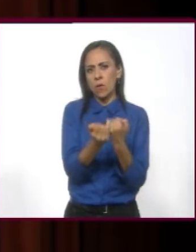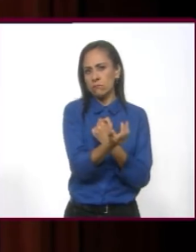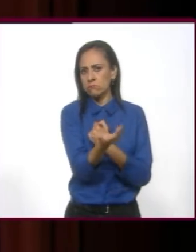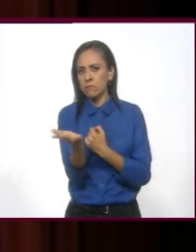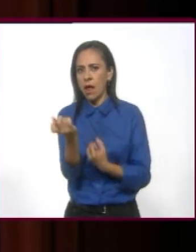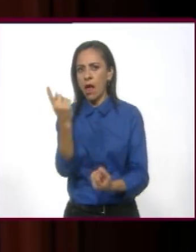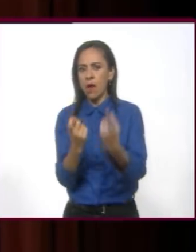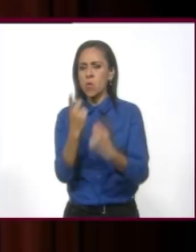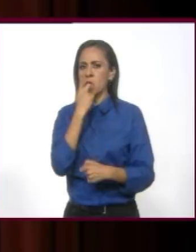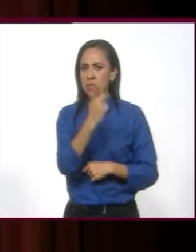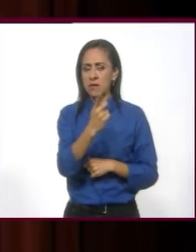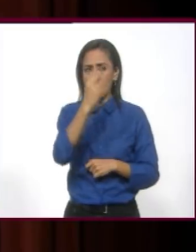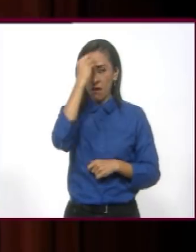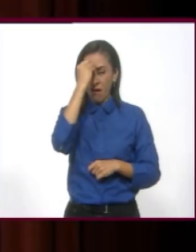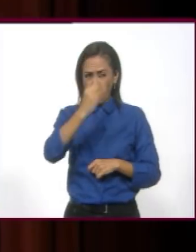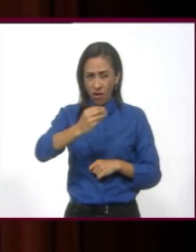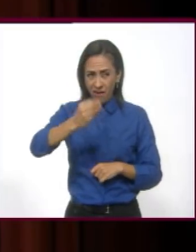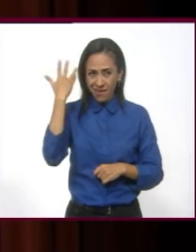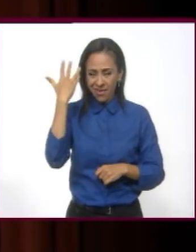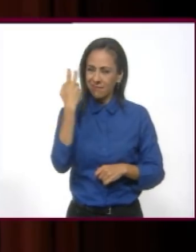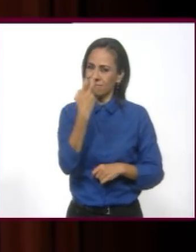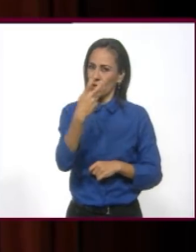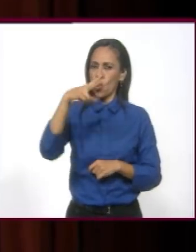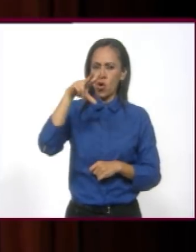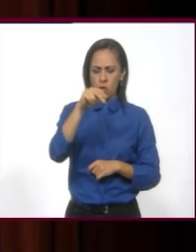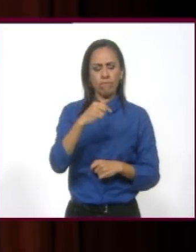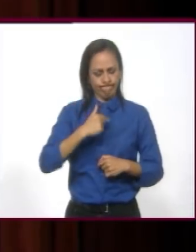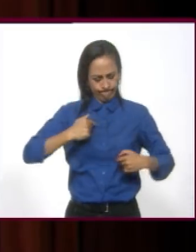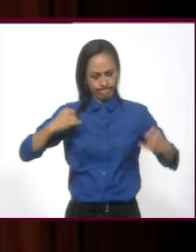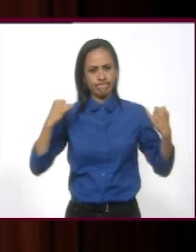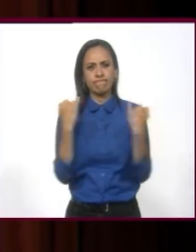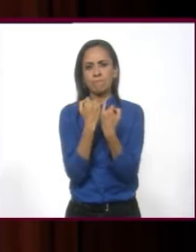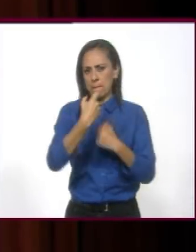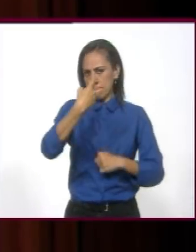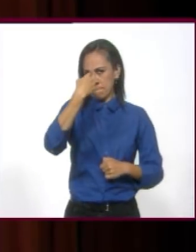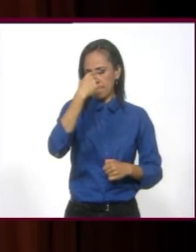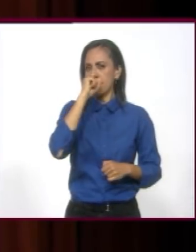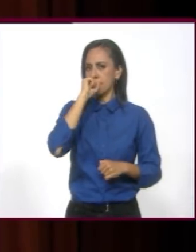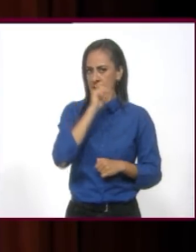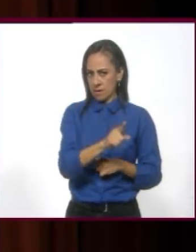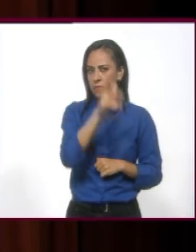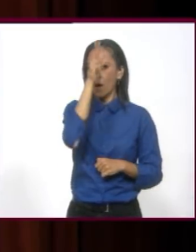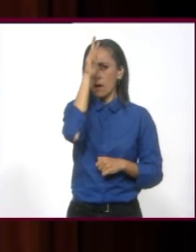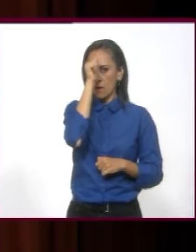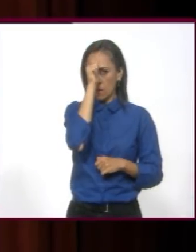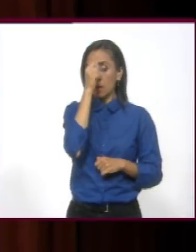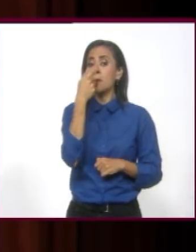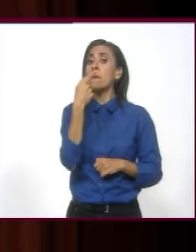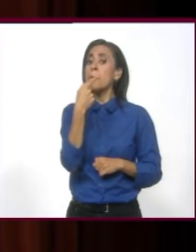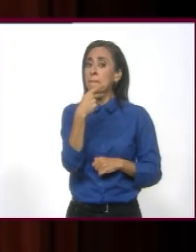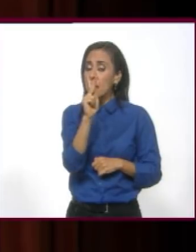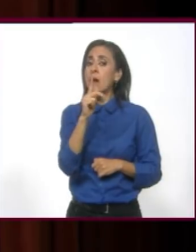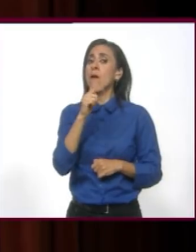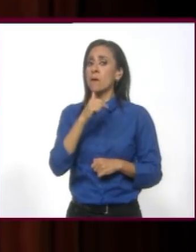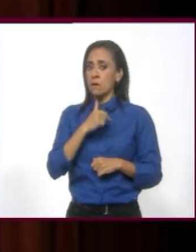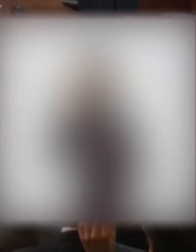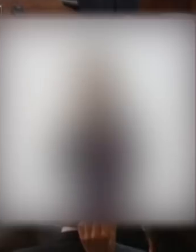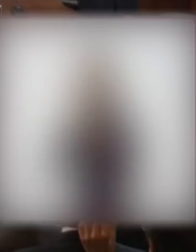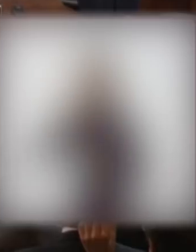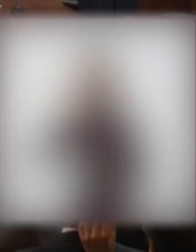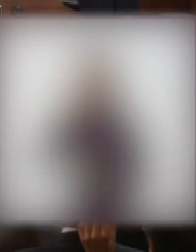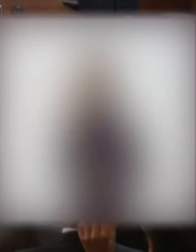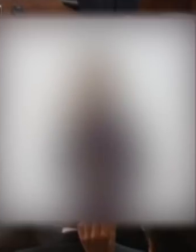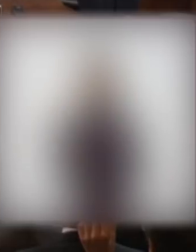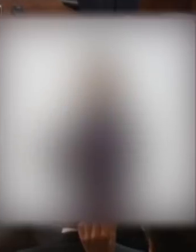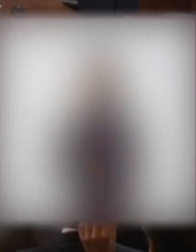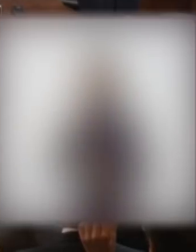no hay que olvidar, pero sí estoy a favor del perdón.